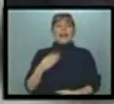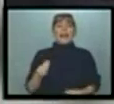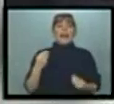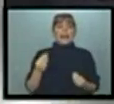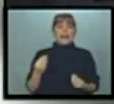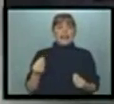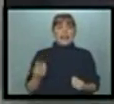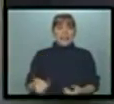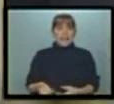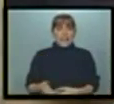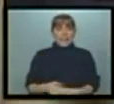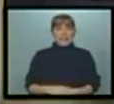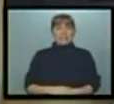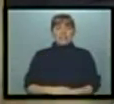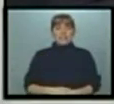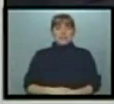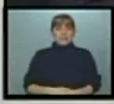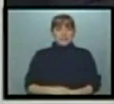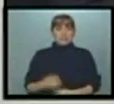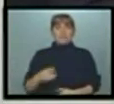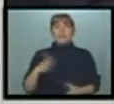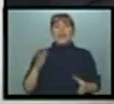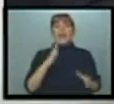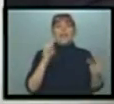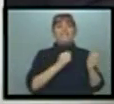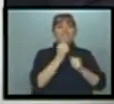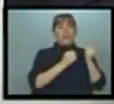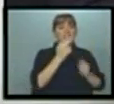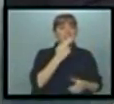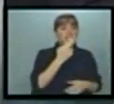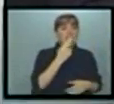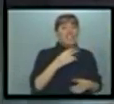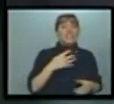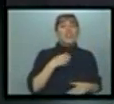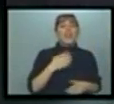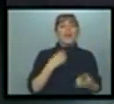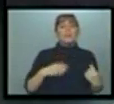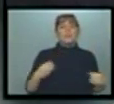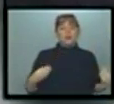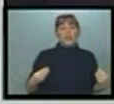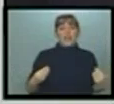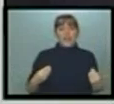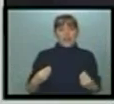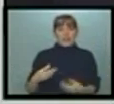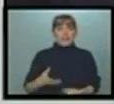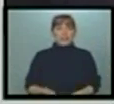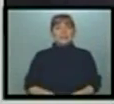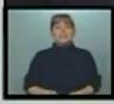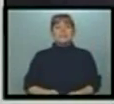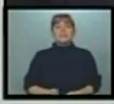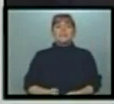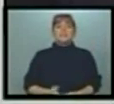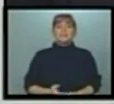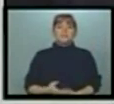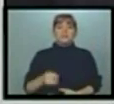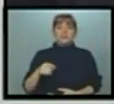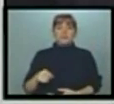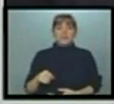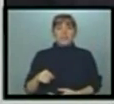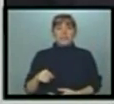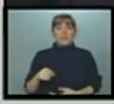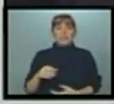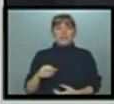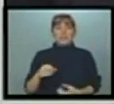Emitieron un comunicado este fin de semana después de conocerse estas dos modificaciones en los impuestos. Bueno, dicen, esto va a impulsar la producción